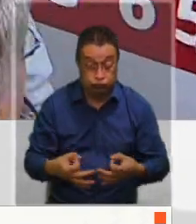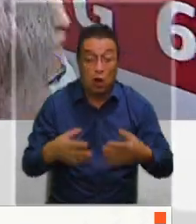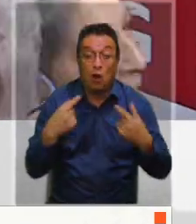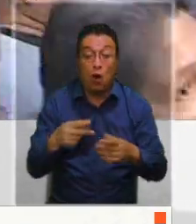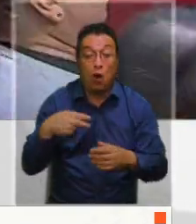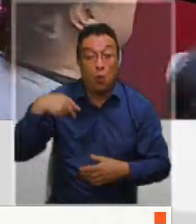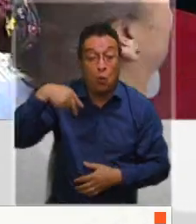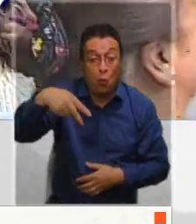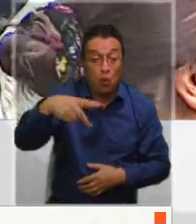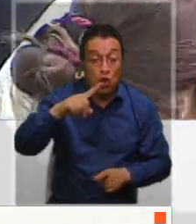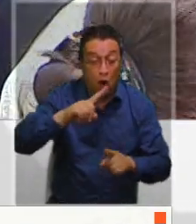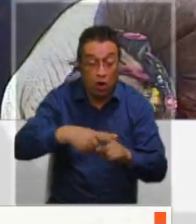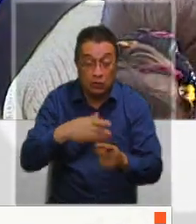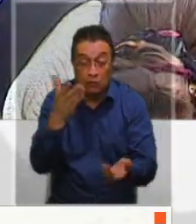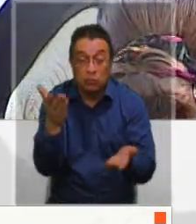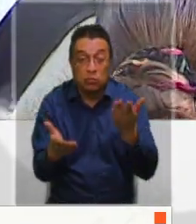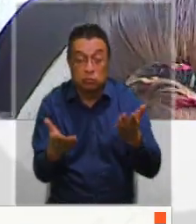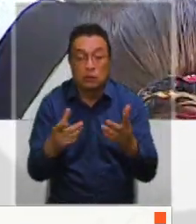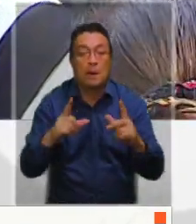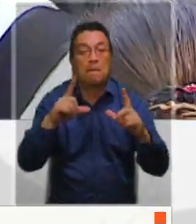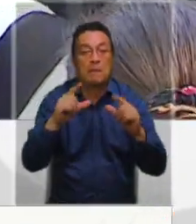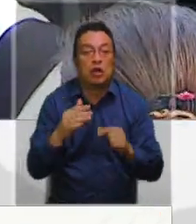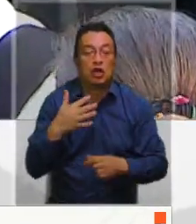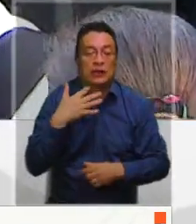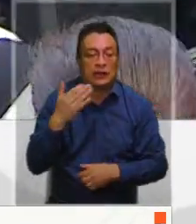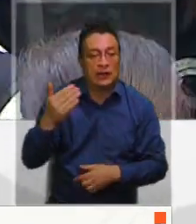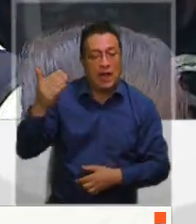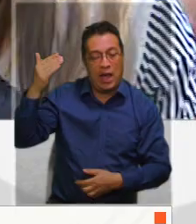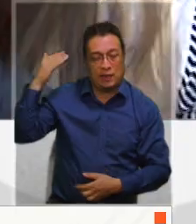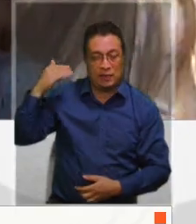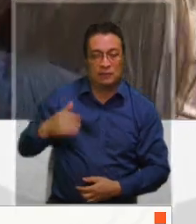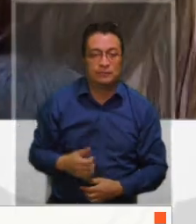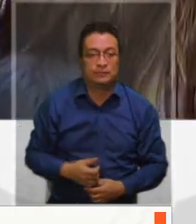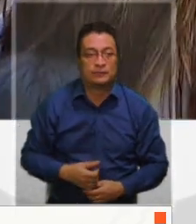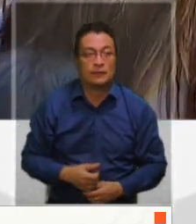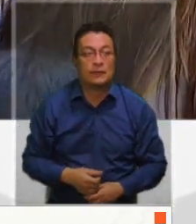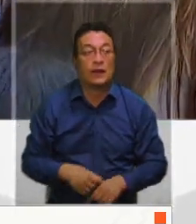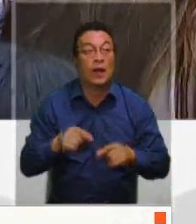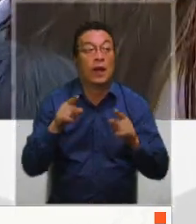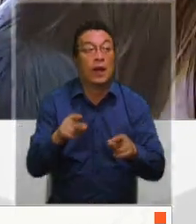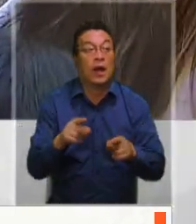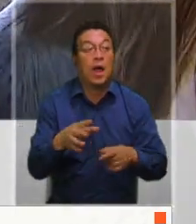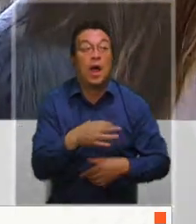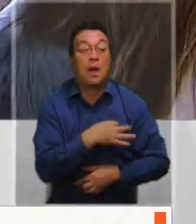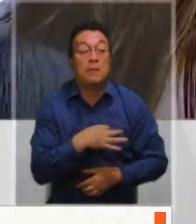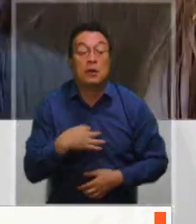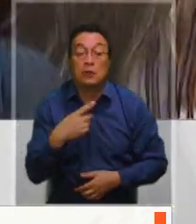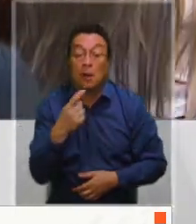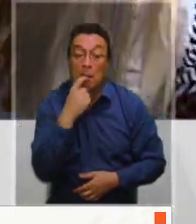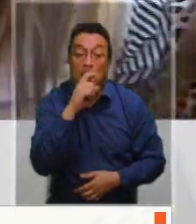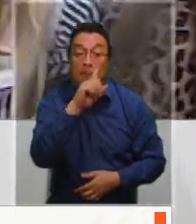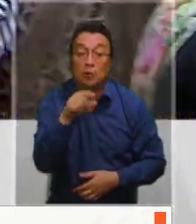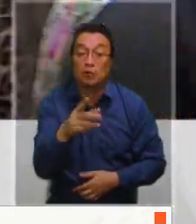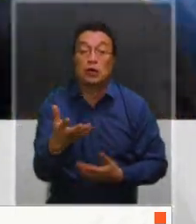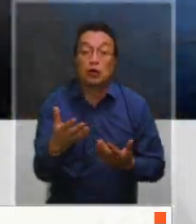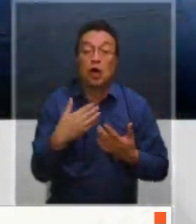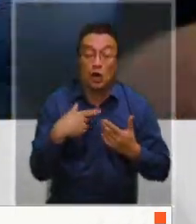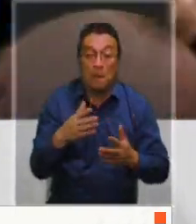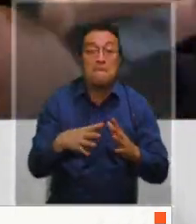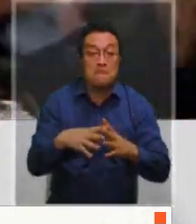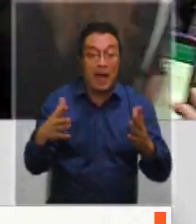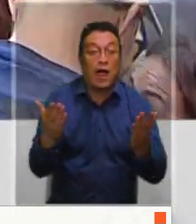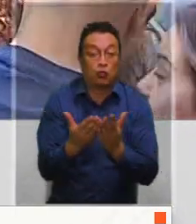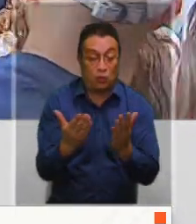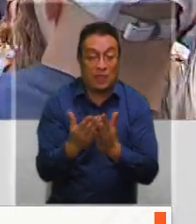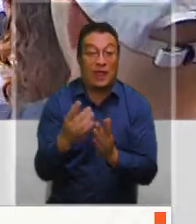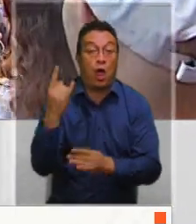junio, puedan ser cifras menores a las que hemos visto en el periodo previo. Ministro, y la próxima semana, lo decíamos en la nota, entran también más estudiantes a clase,